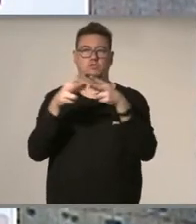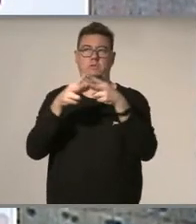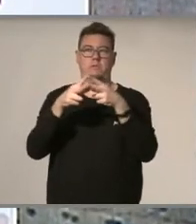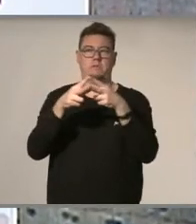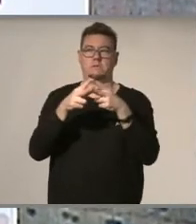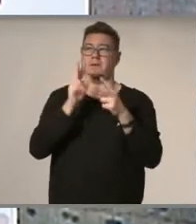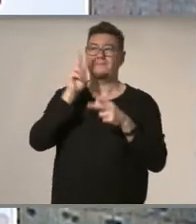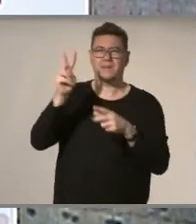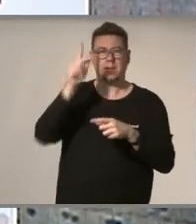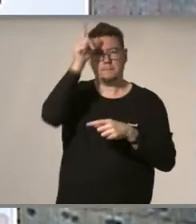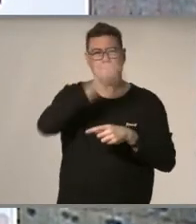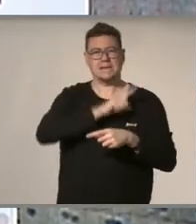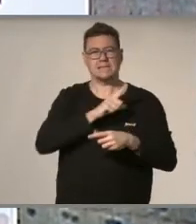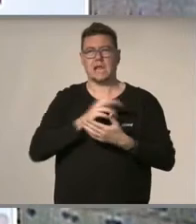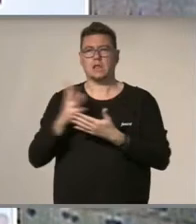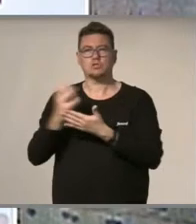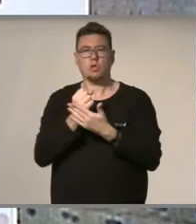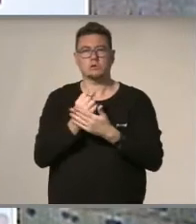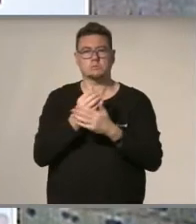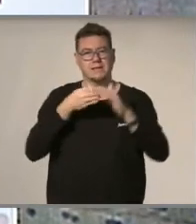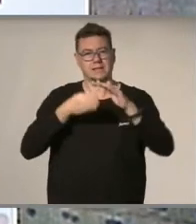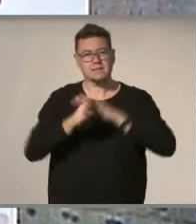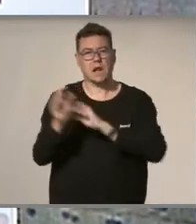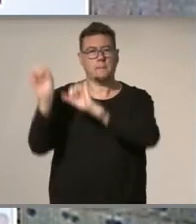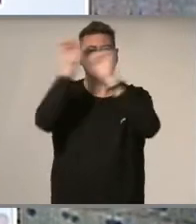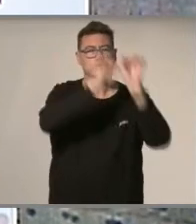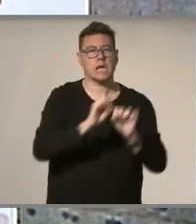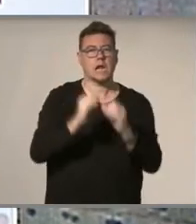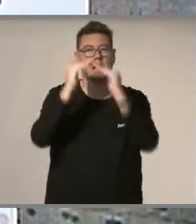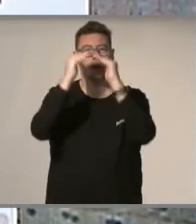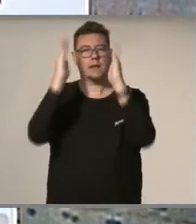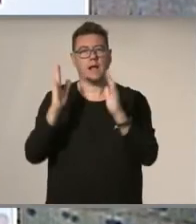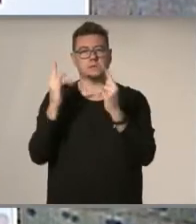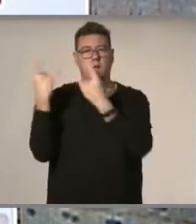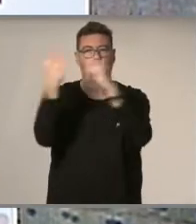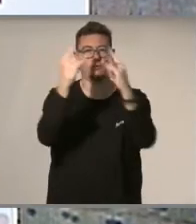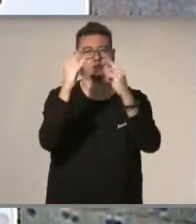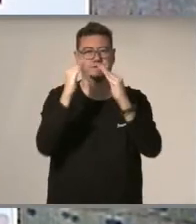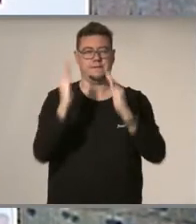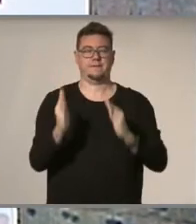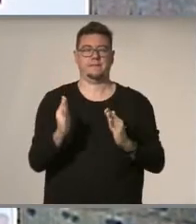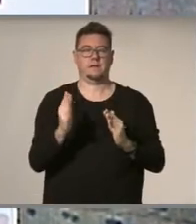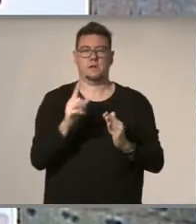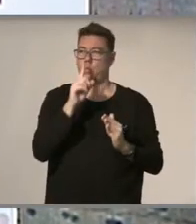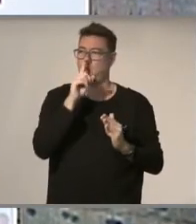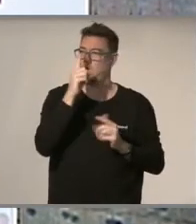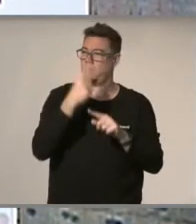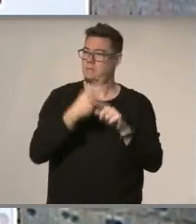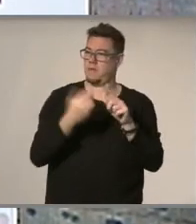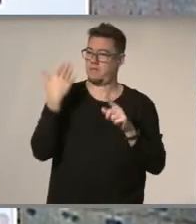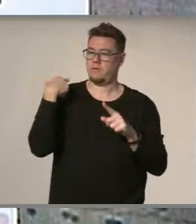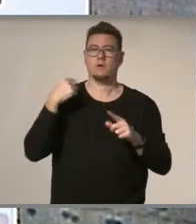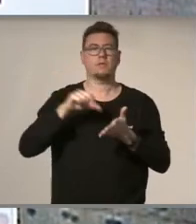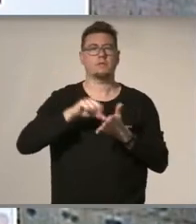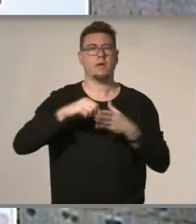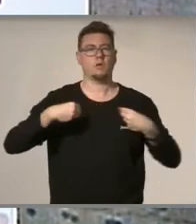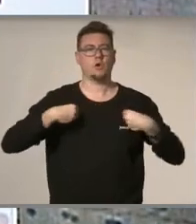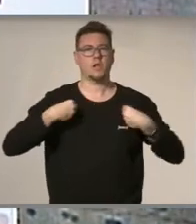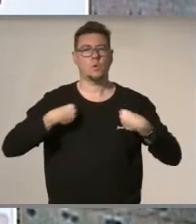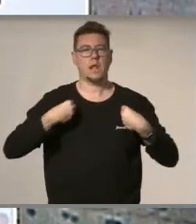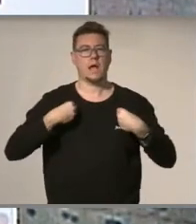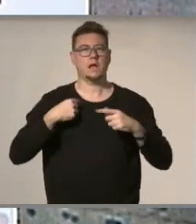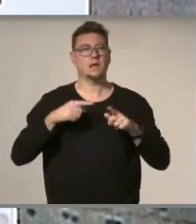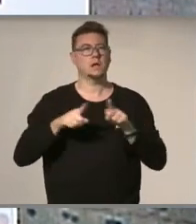ver a los militares proteger casas, bosques y vidas. Hace un año y medio, la ciudad de Orihuela despedía